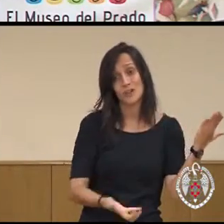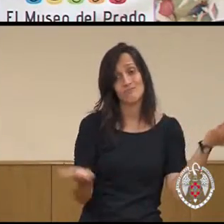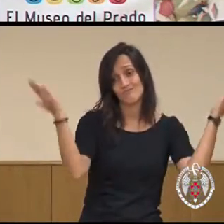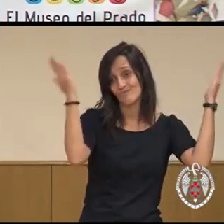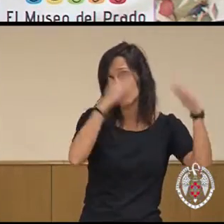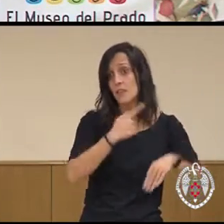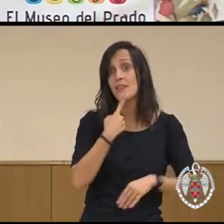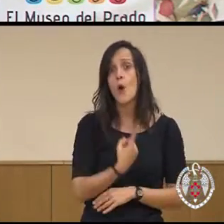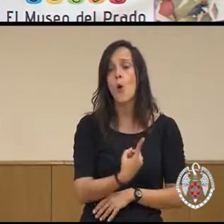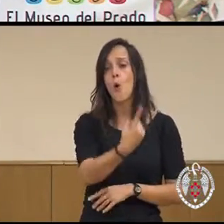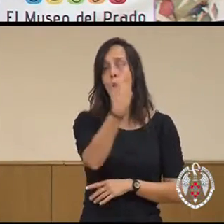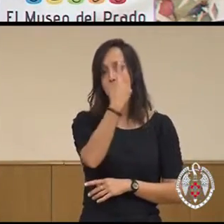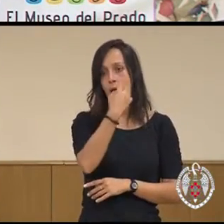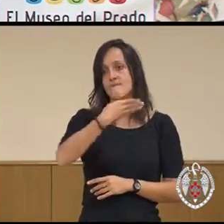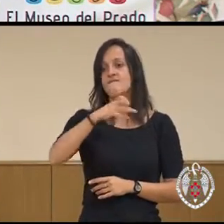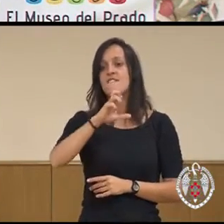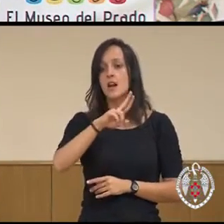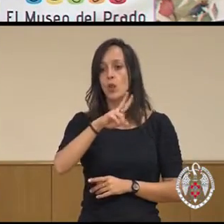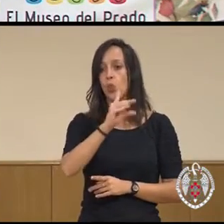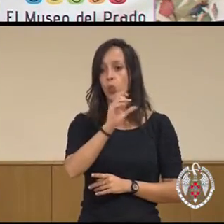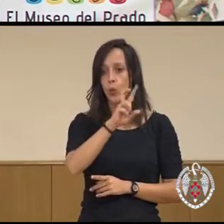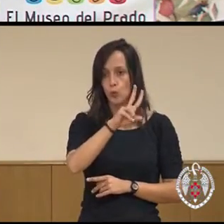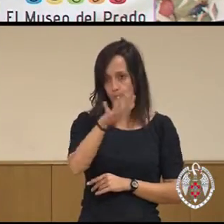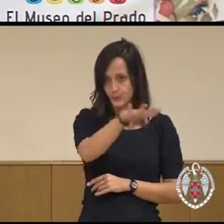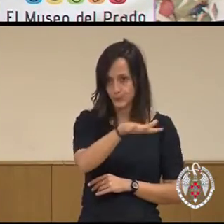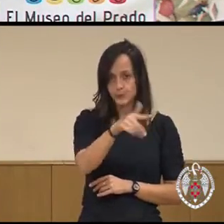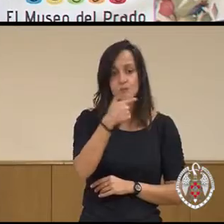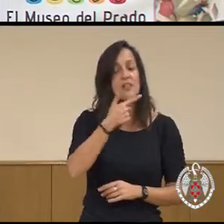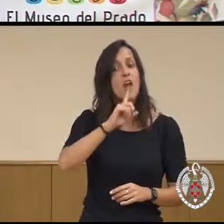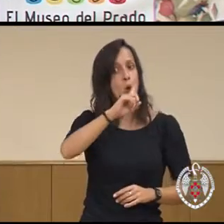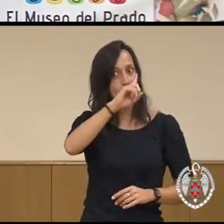de Verdú, hay una pieza firmada por Felipe IV.